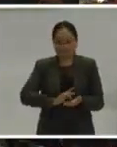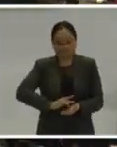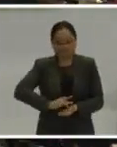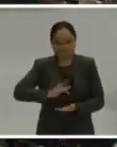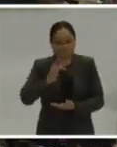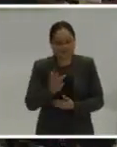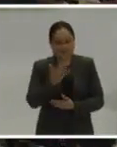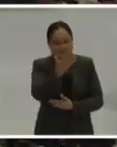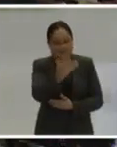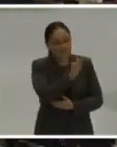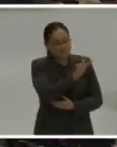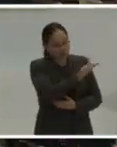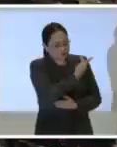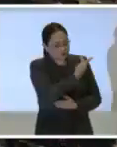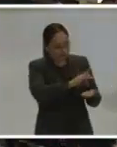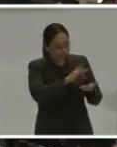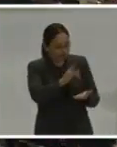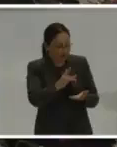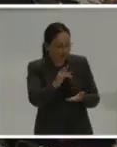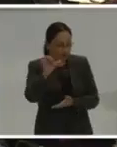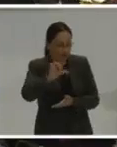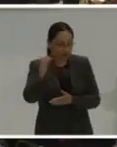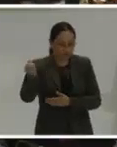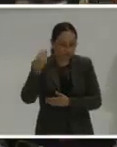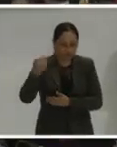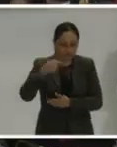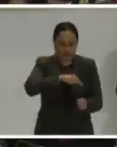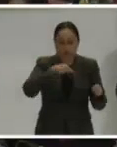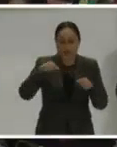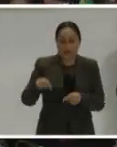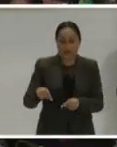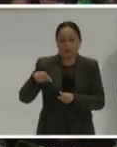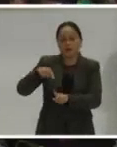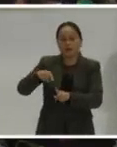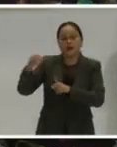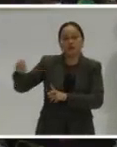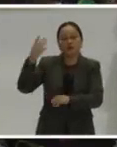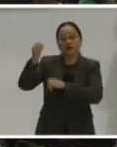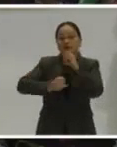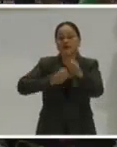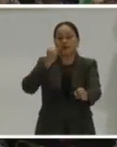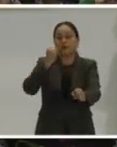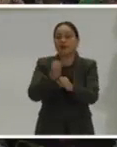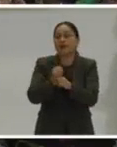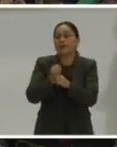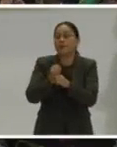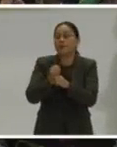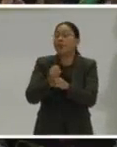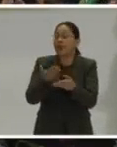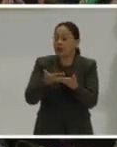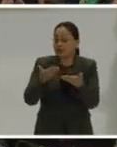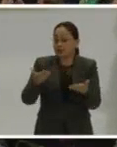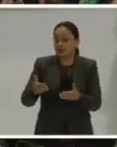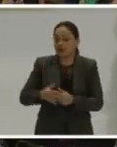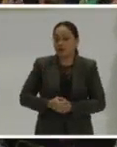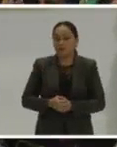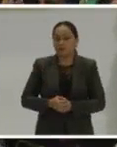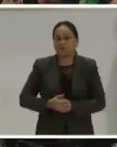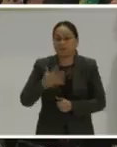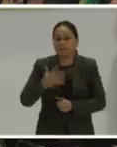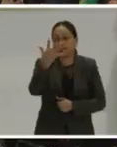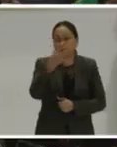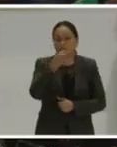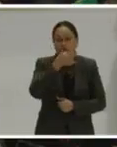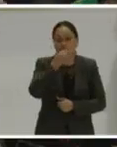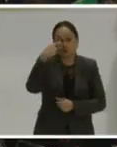Agradecemos a ambos su presencia en este espacio, en el marco de este seminario internacional. Vamos a dar